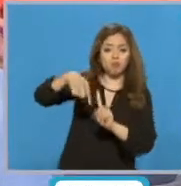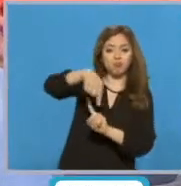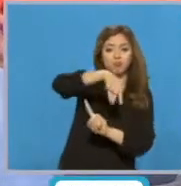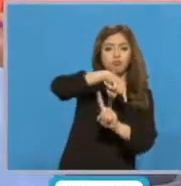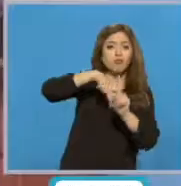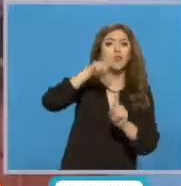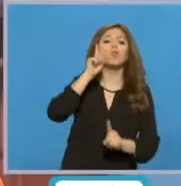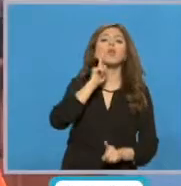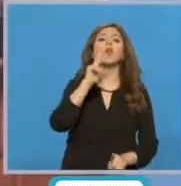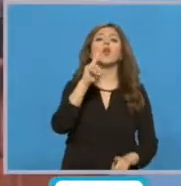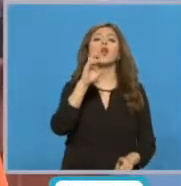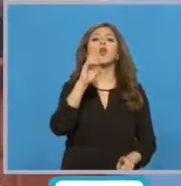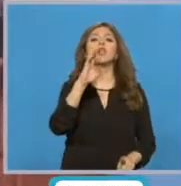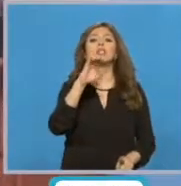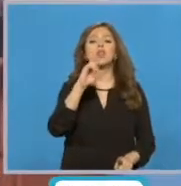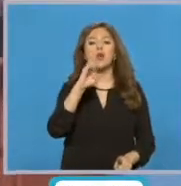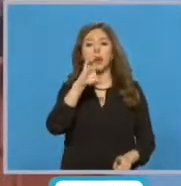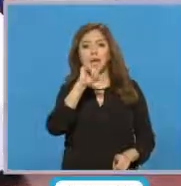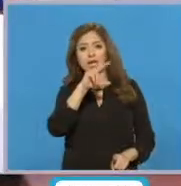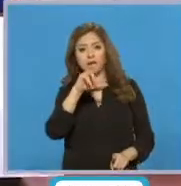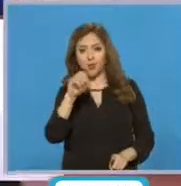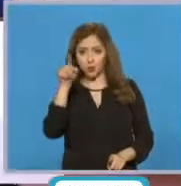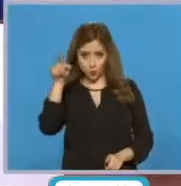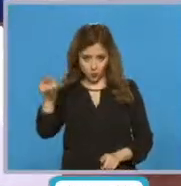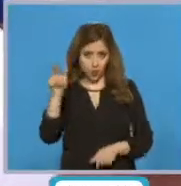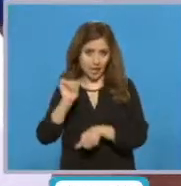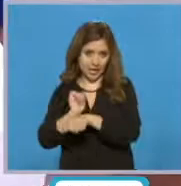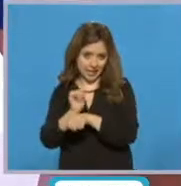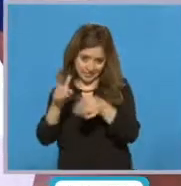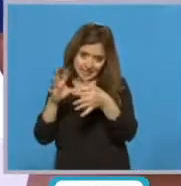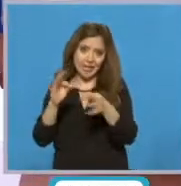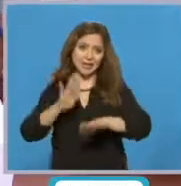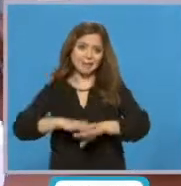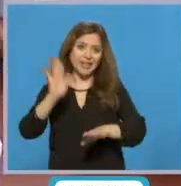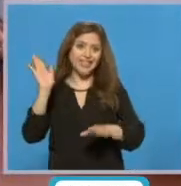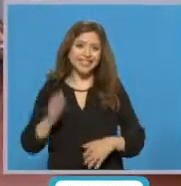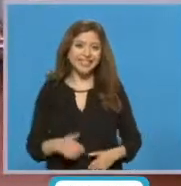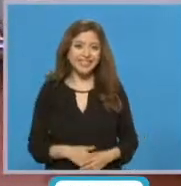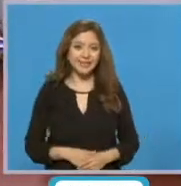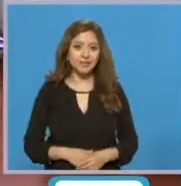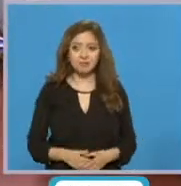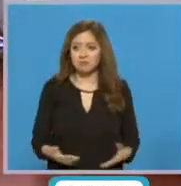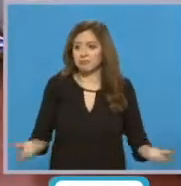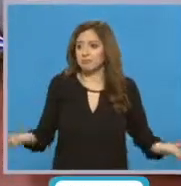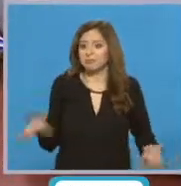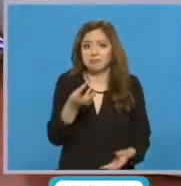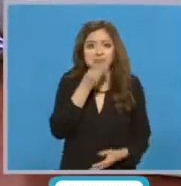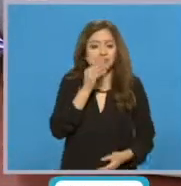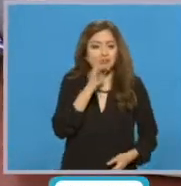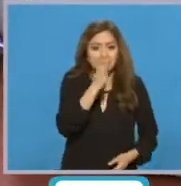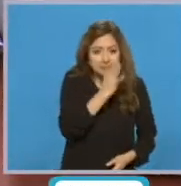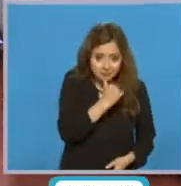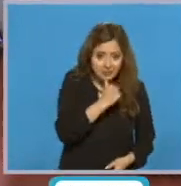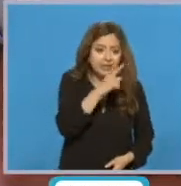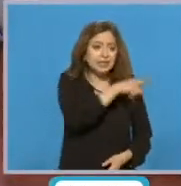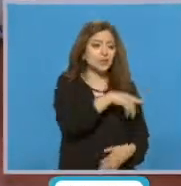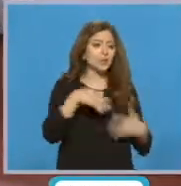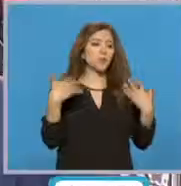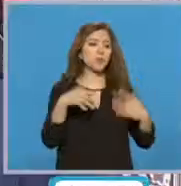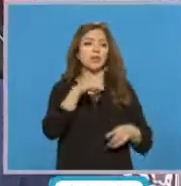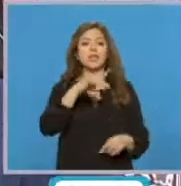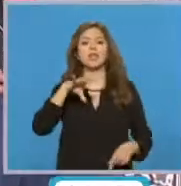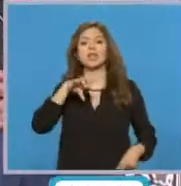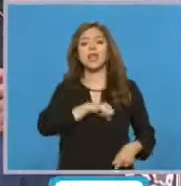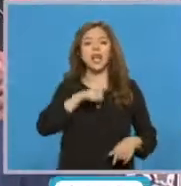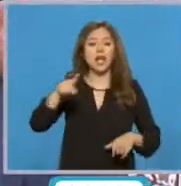que es nuestra directora, que bueno, ahora cuéntales tú un poquito. Bueno, pues, ¿qué más puedo decir yo? Sí. Tú eres una intensa de la actuación, eres